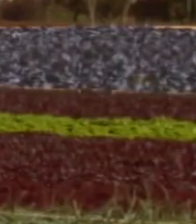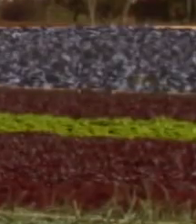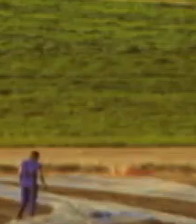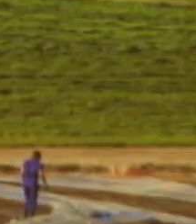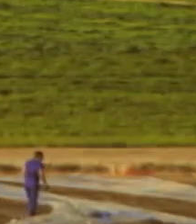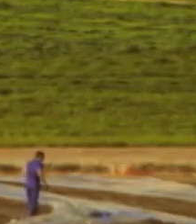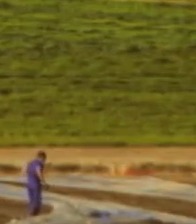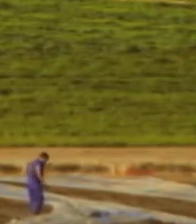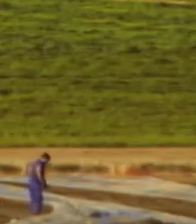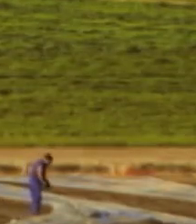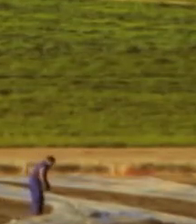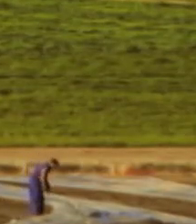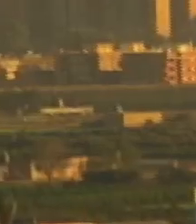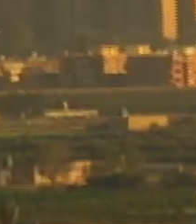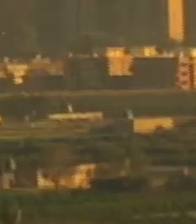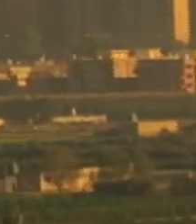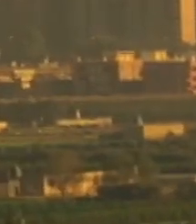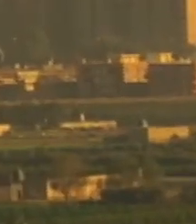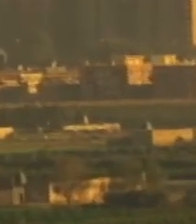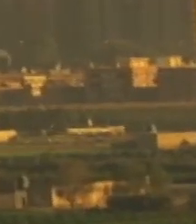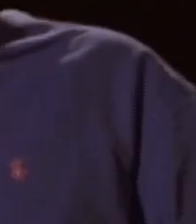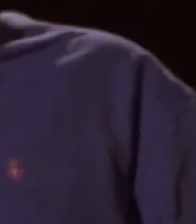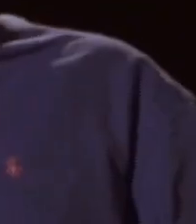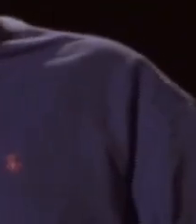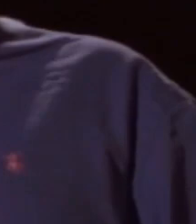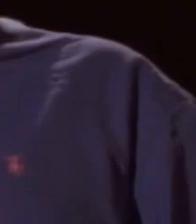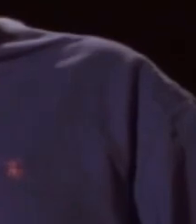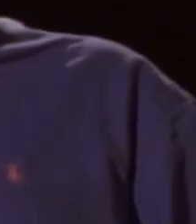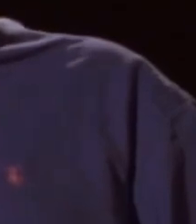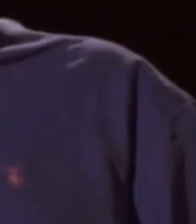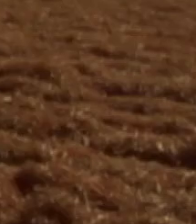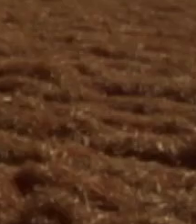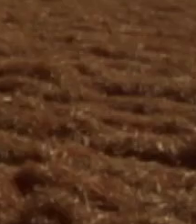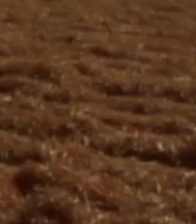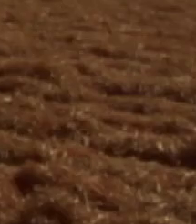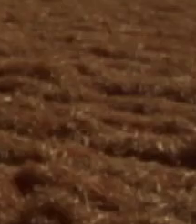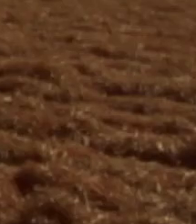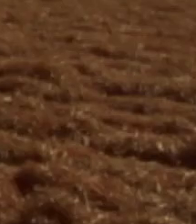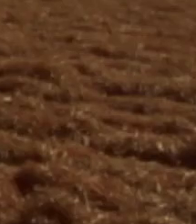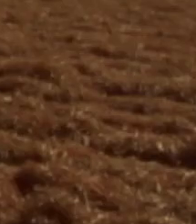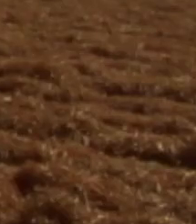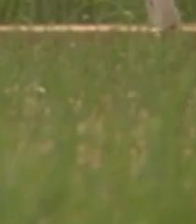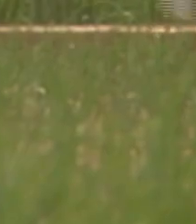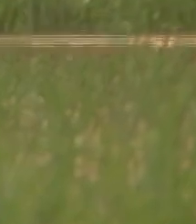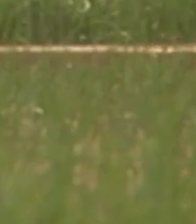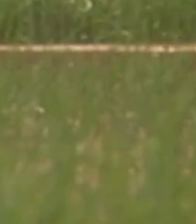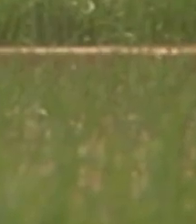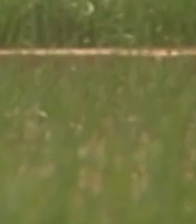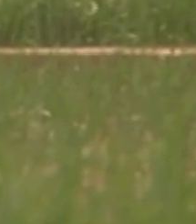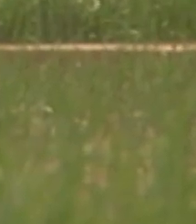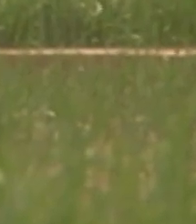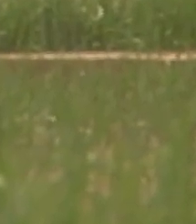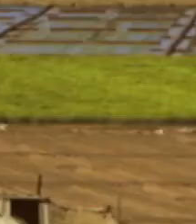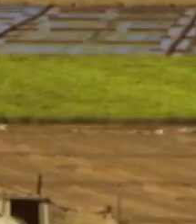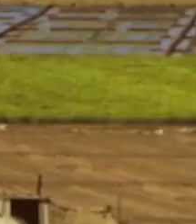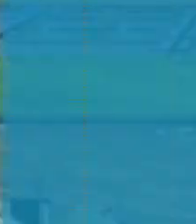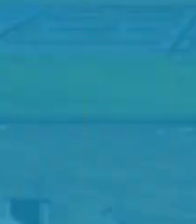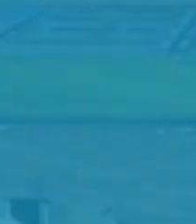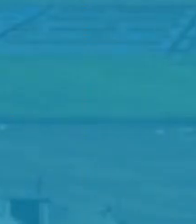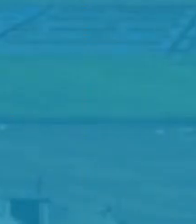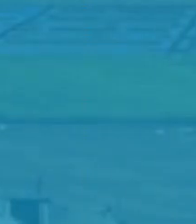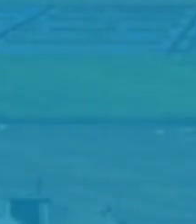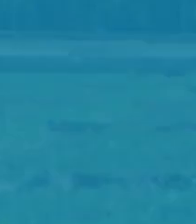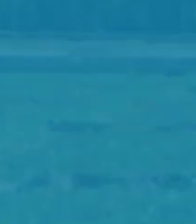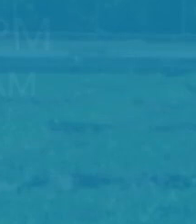solucionar problemas que existen en las ciudades. Una de las cosas más importantes que tenemos que hacer es dar de comer a la gente.